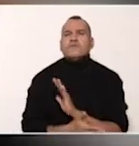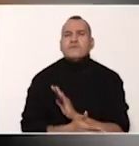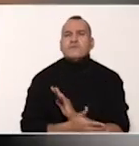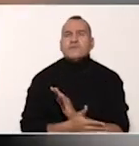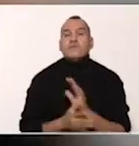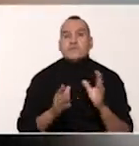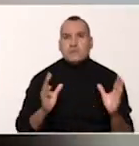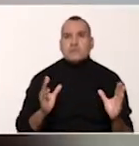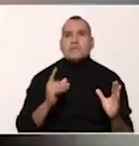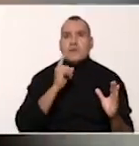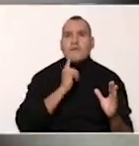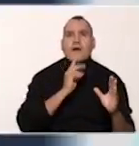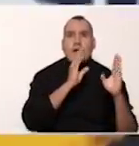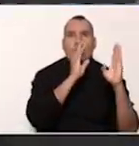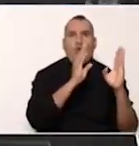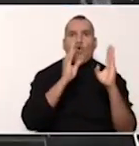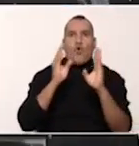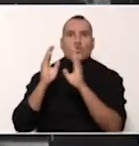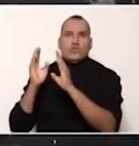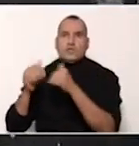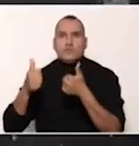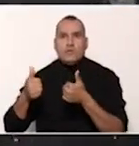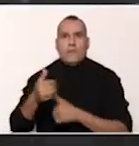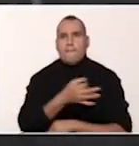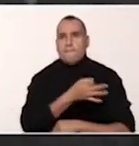una conciliación exitosa. Muchas gracias.